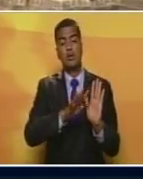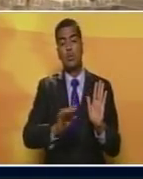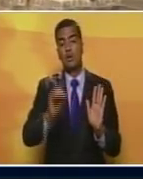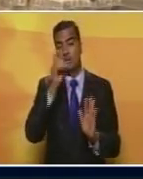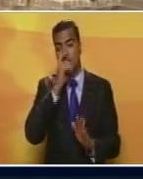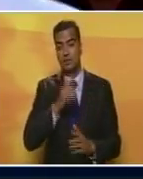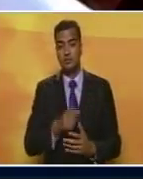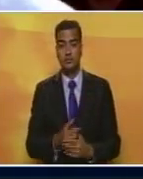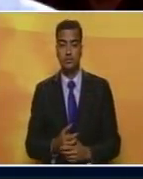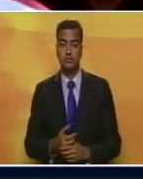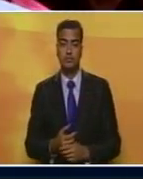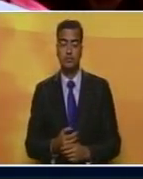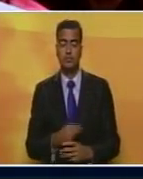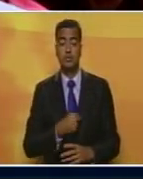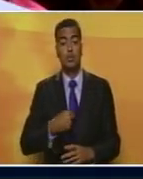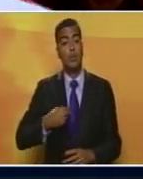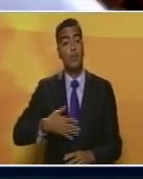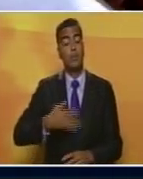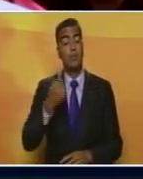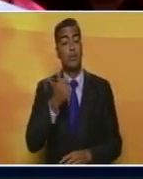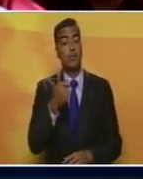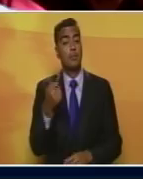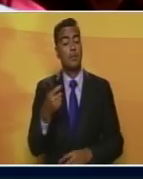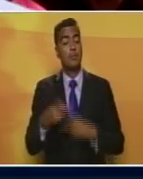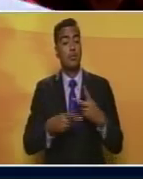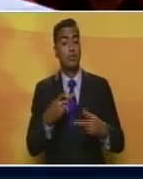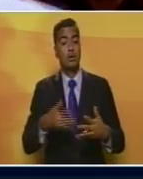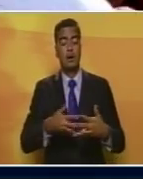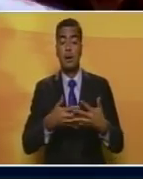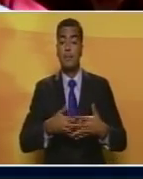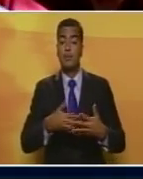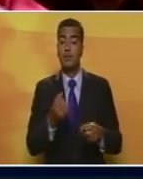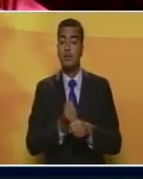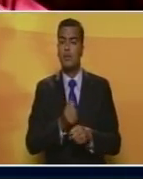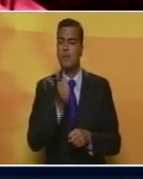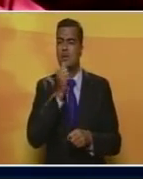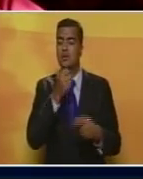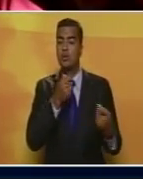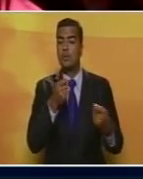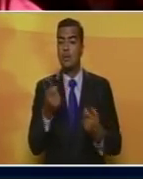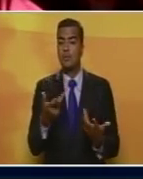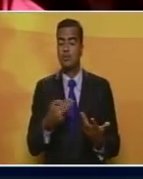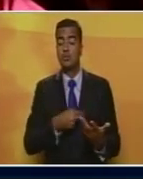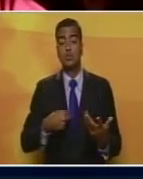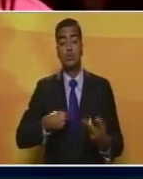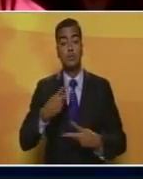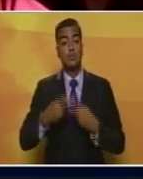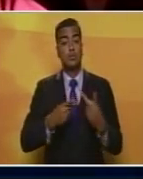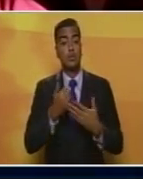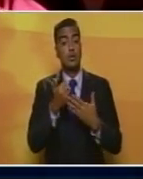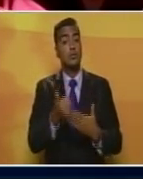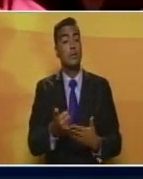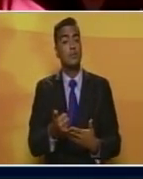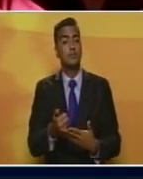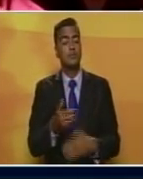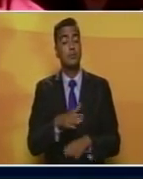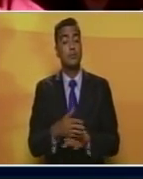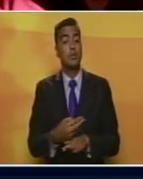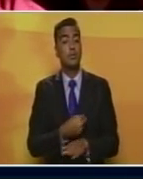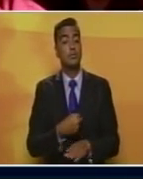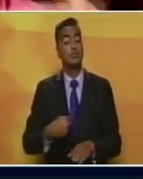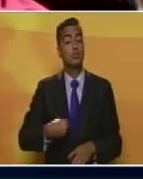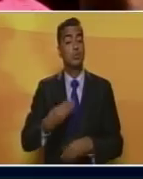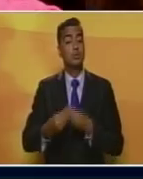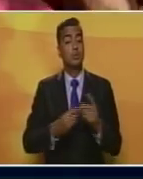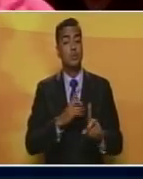sindicato informaron que el beneficio contractual suspendido contempla que los trabajadores pueden comprar 2 bultos de productos semanales, cláusula incluida